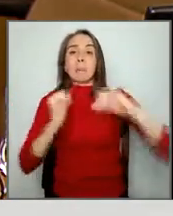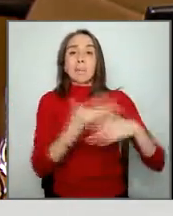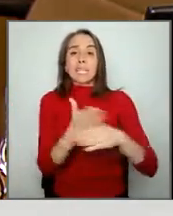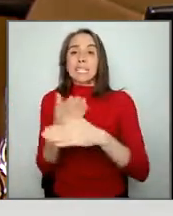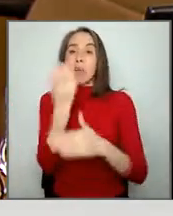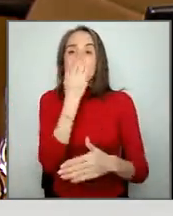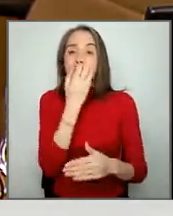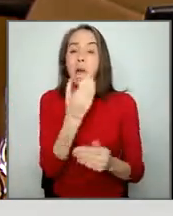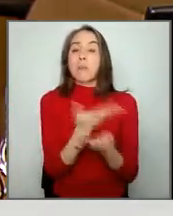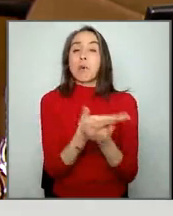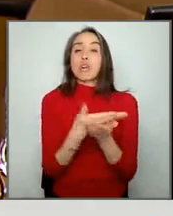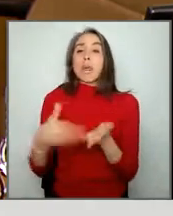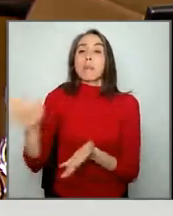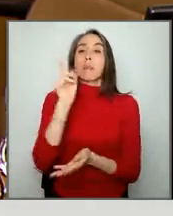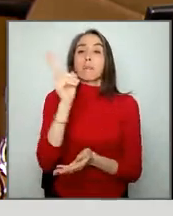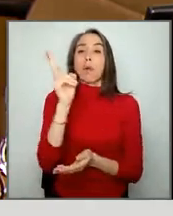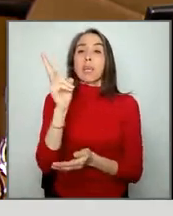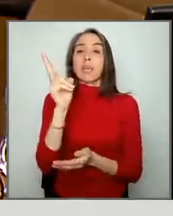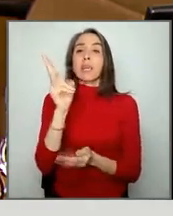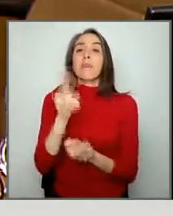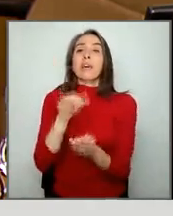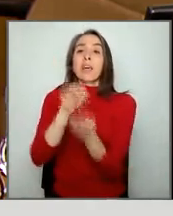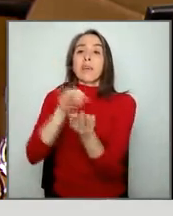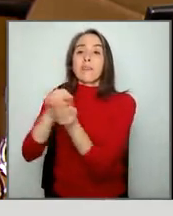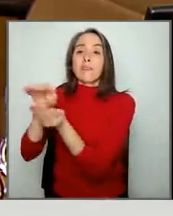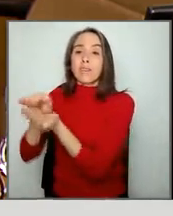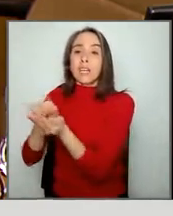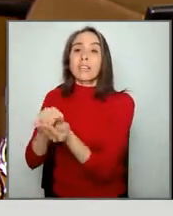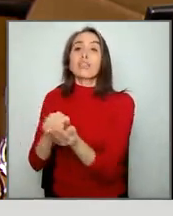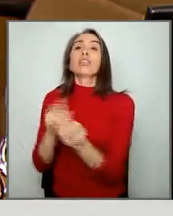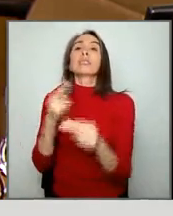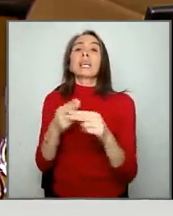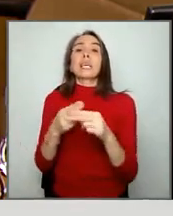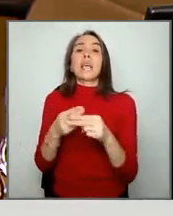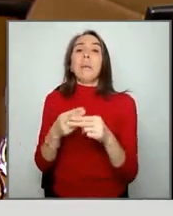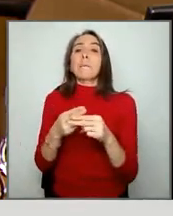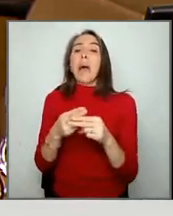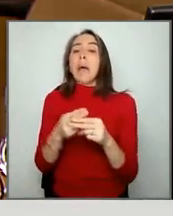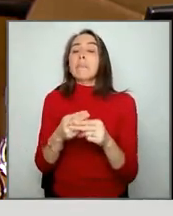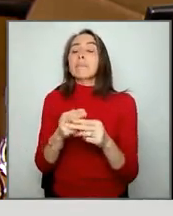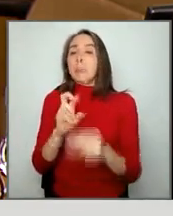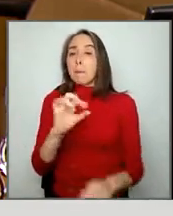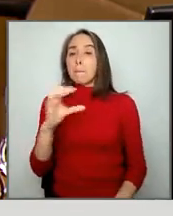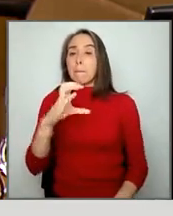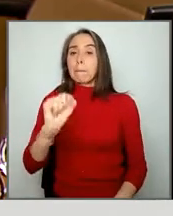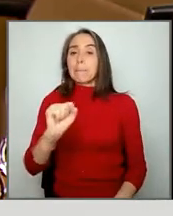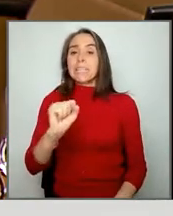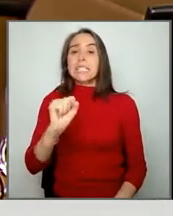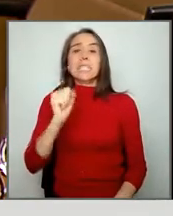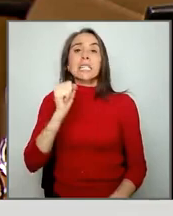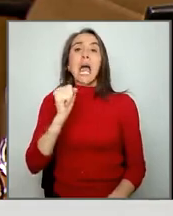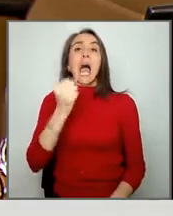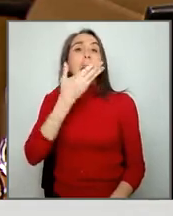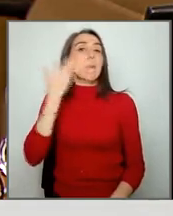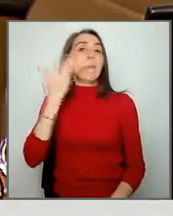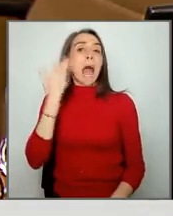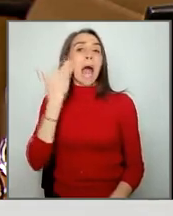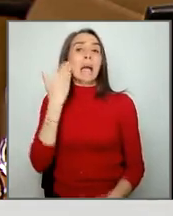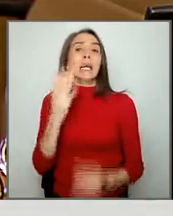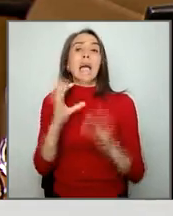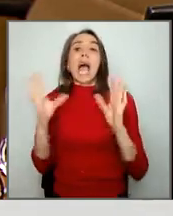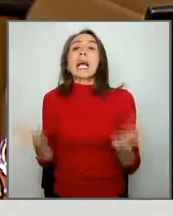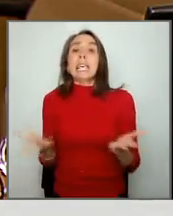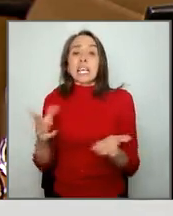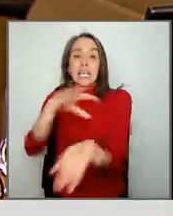y prohibo el recurso ventónico y la pesca blanca Oiga Nos quedamos sin ingreso que es el sueldo